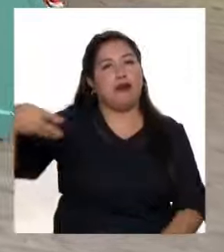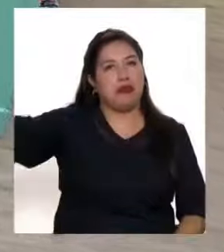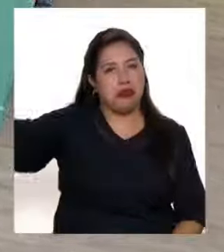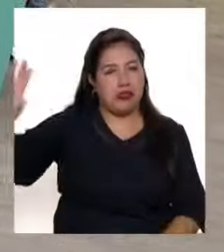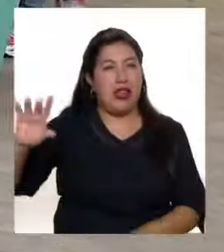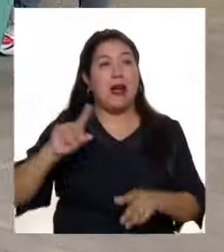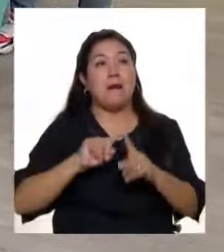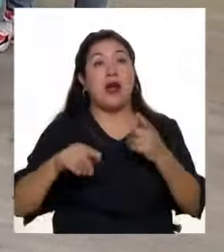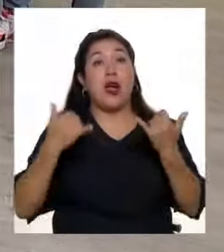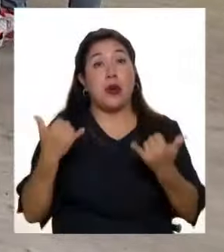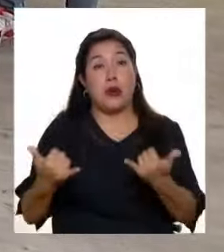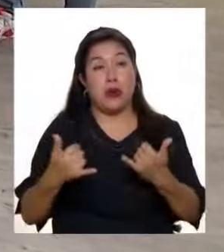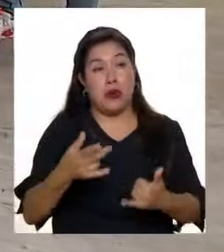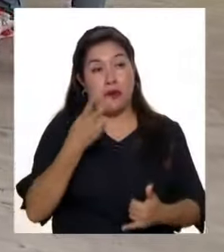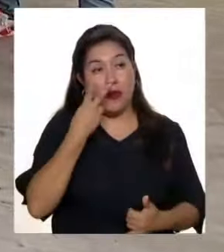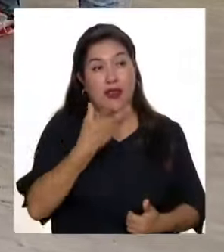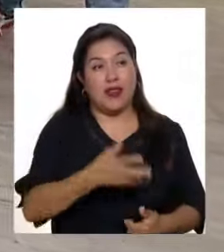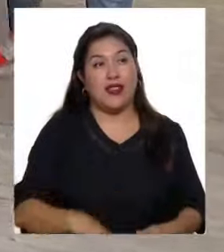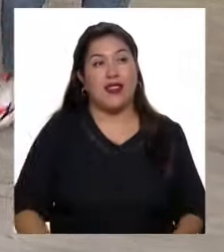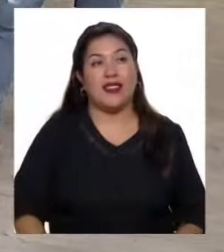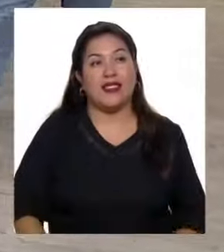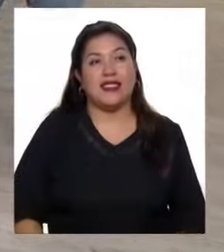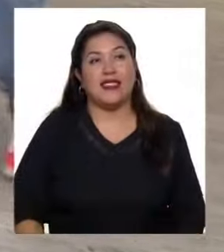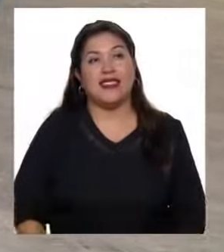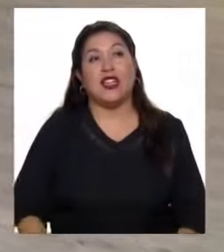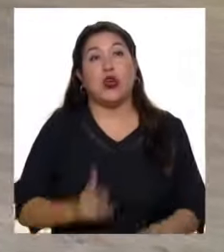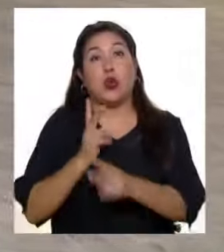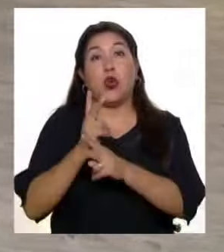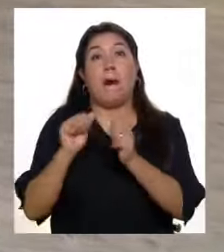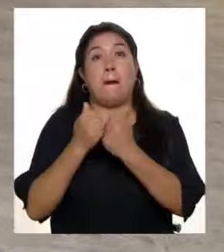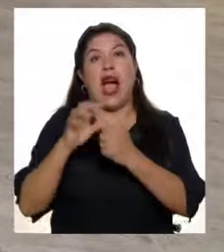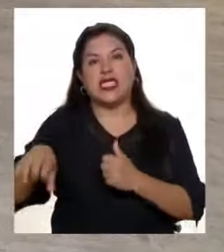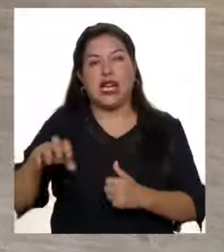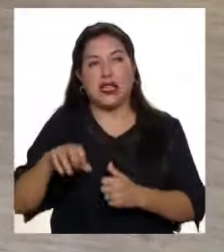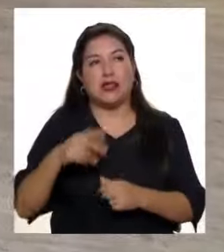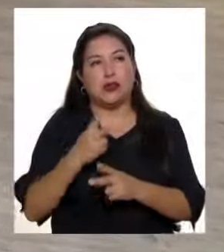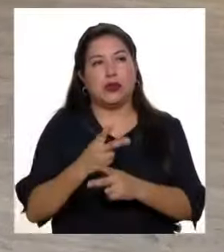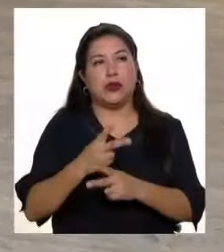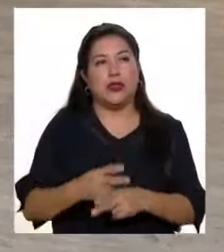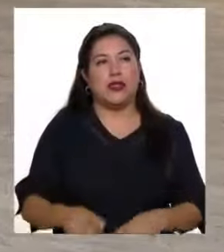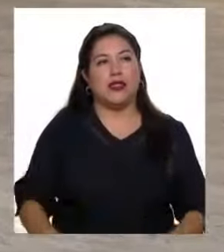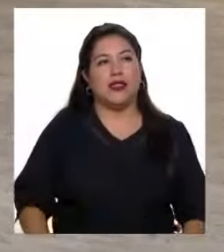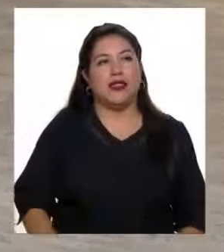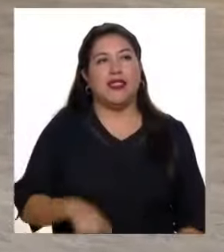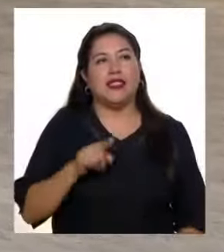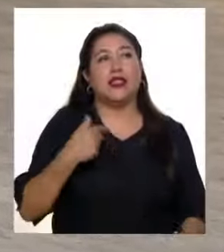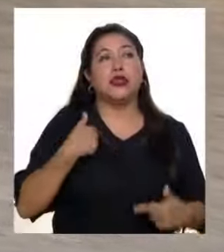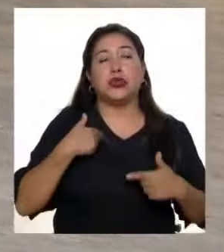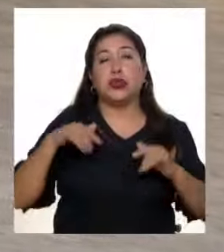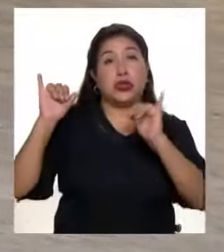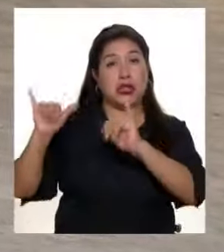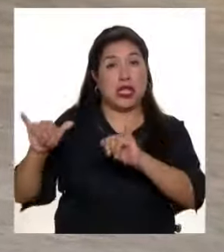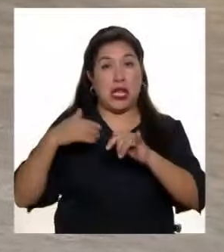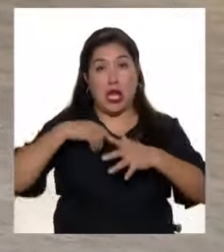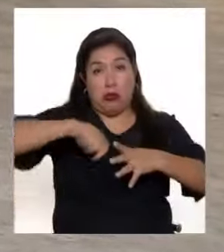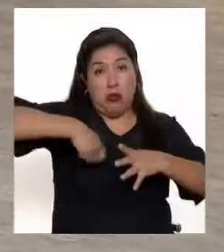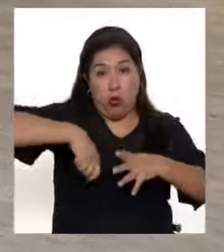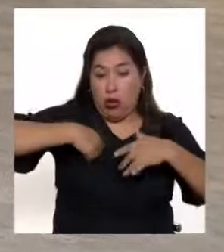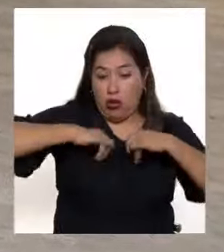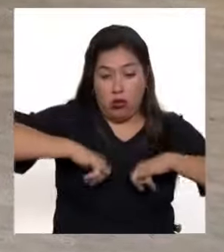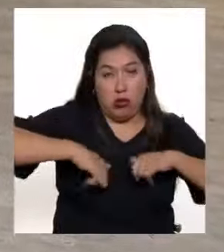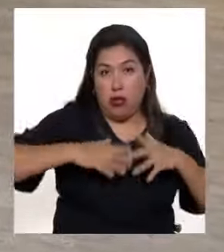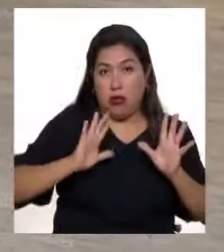entonces por favor, mira, caballero. Alguien se quedó con el pan mordido. Sí, mira, ay, este chico, acá no hago nada, no piso, no muevo, lo dejo nomás, lo miro.